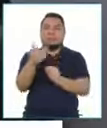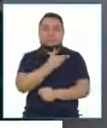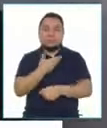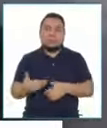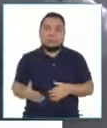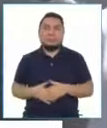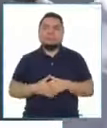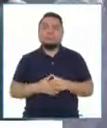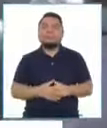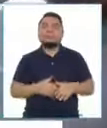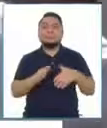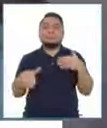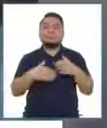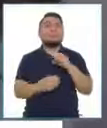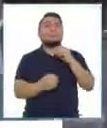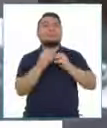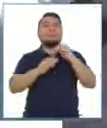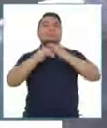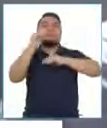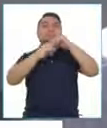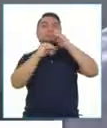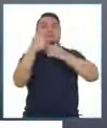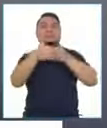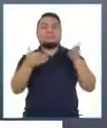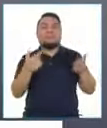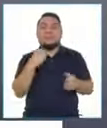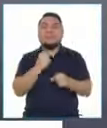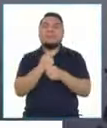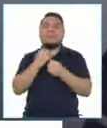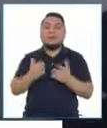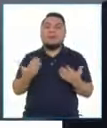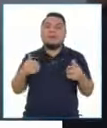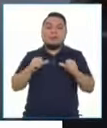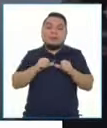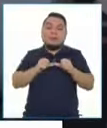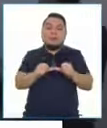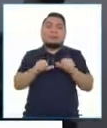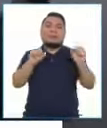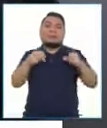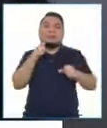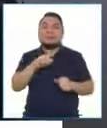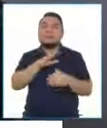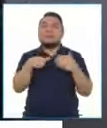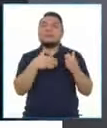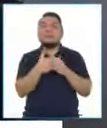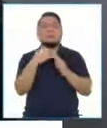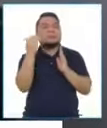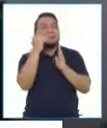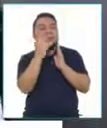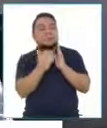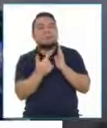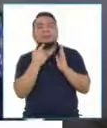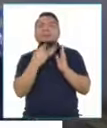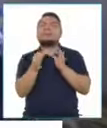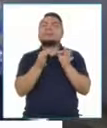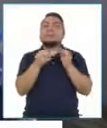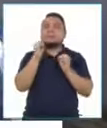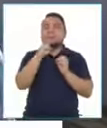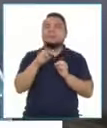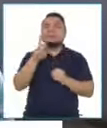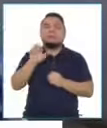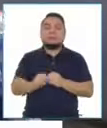el levantamiento de toda esta infraestructura, los obreros que aún continúan ultimando los detalles en la